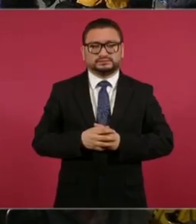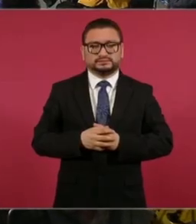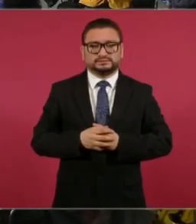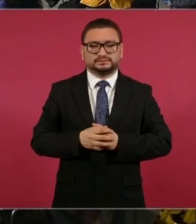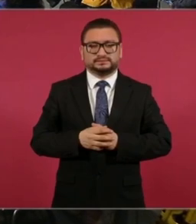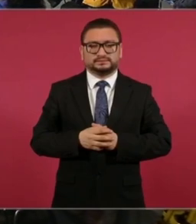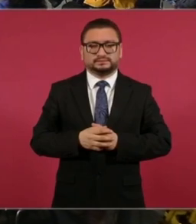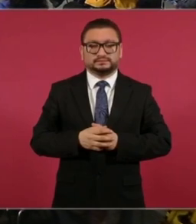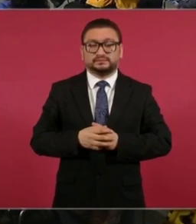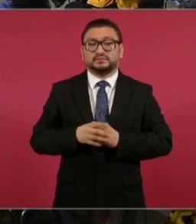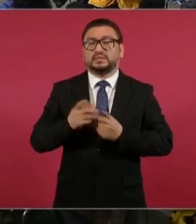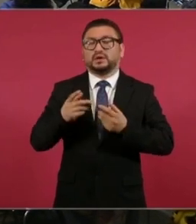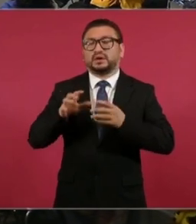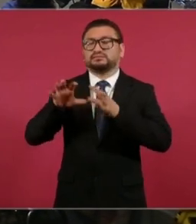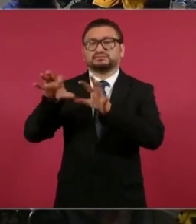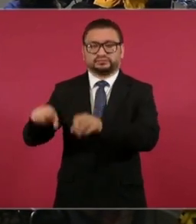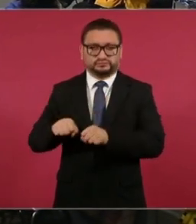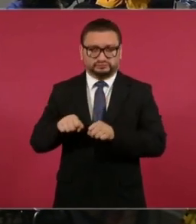no